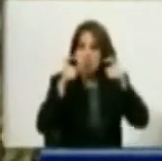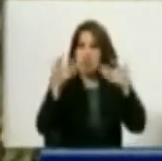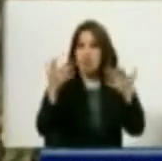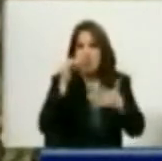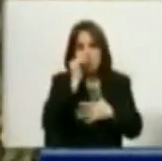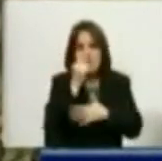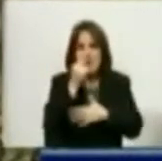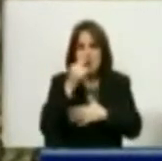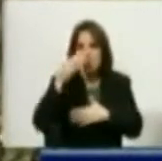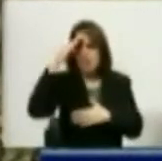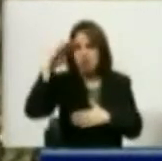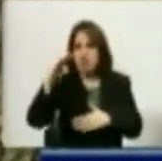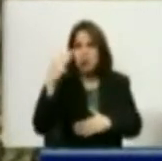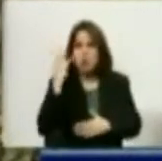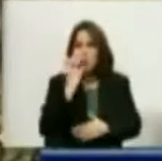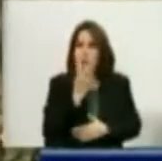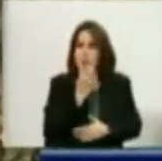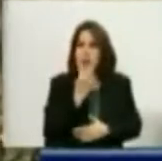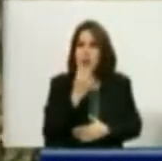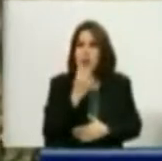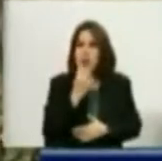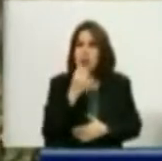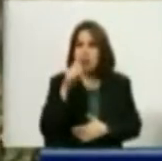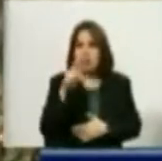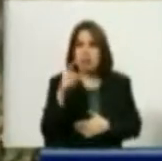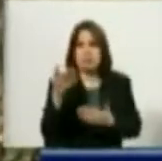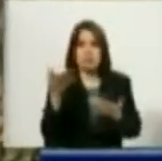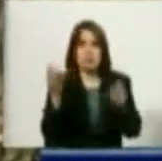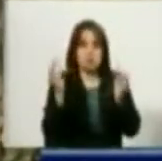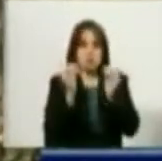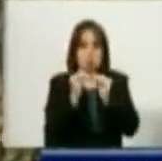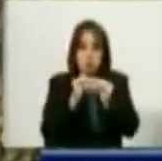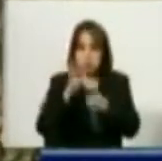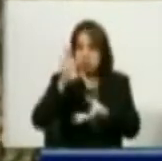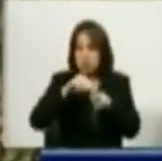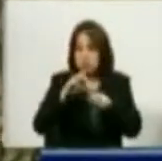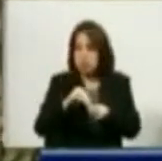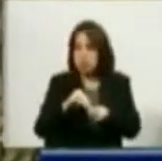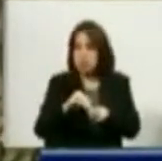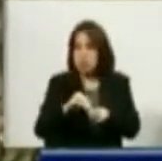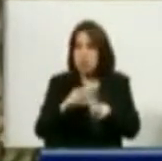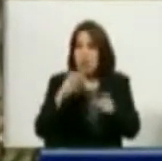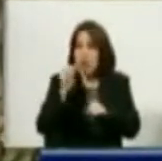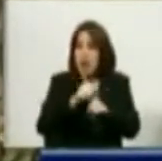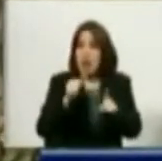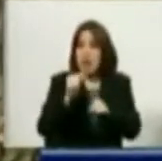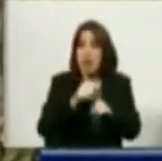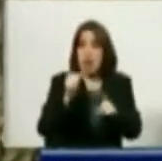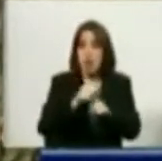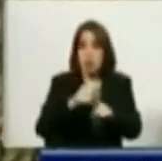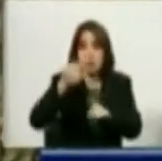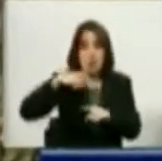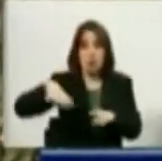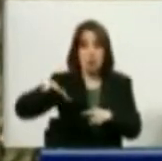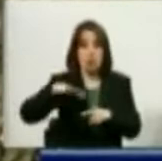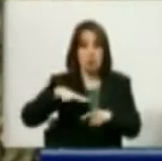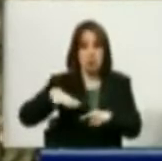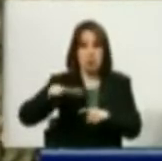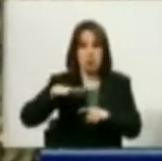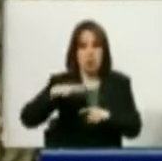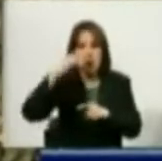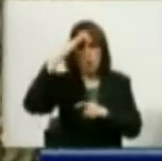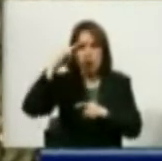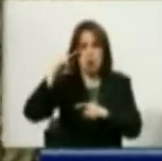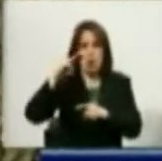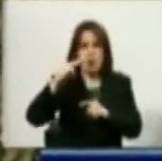ahí de Fidel porque es que ese video de Fidel es como una se llama una recopilación de las luchas del pueblo del pueblo cubano